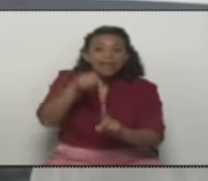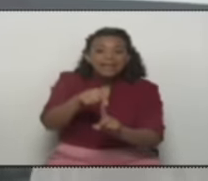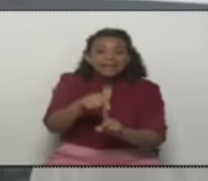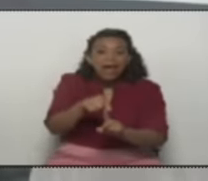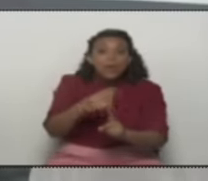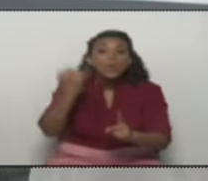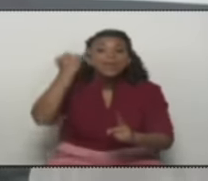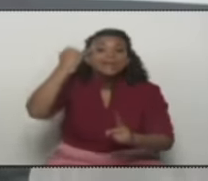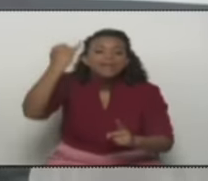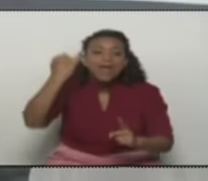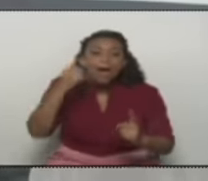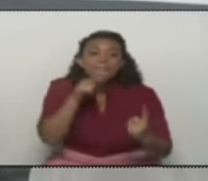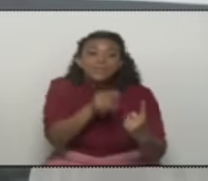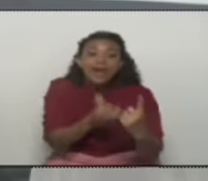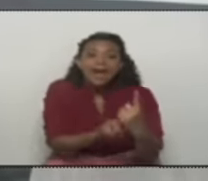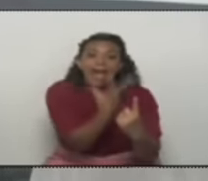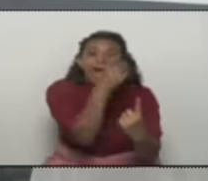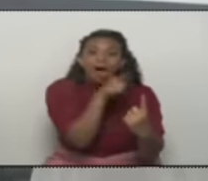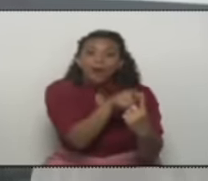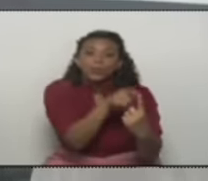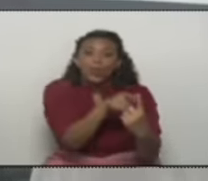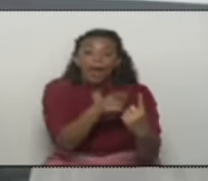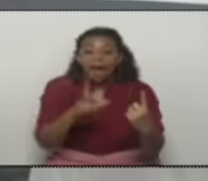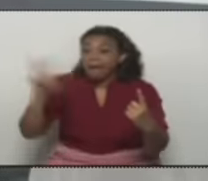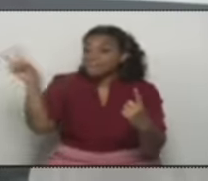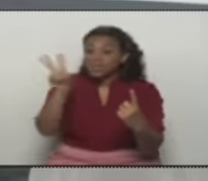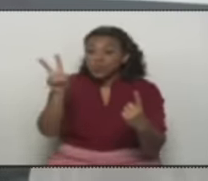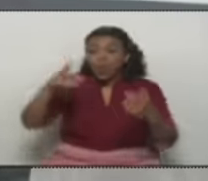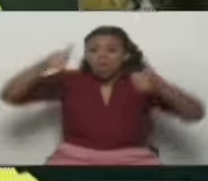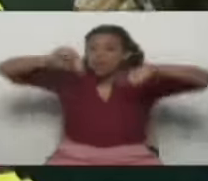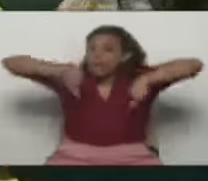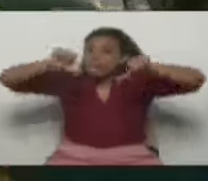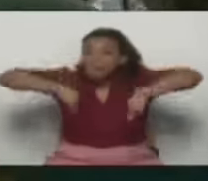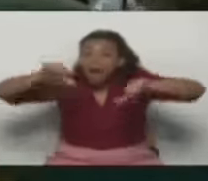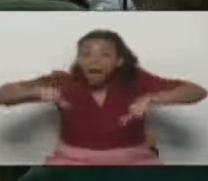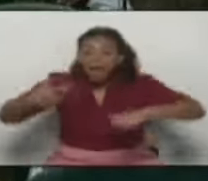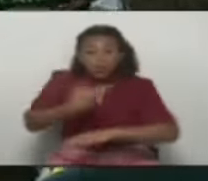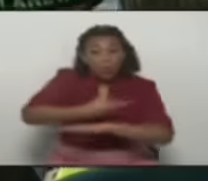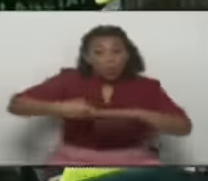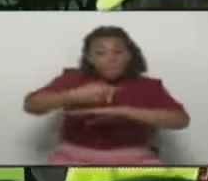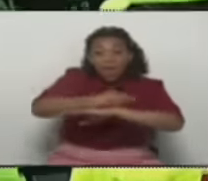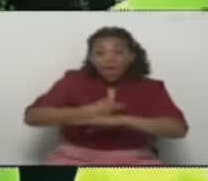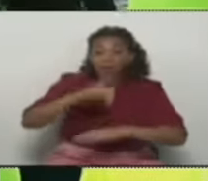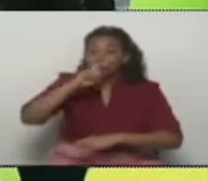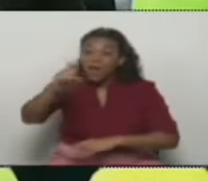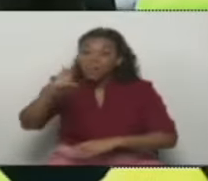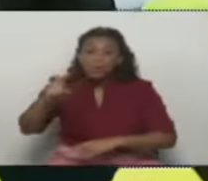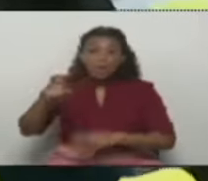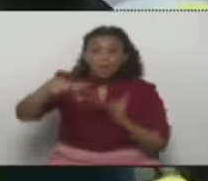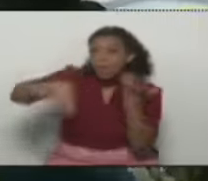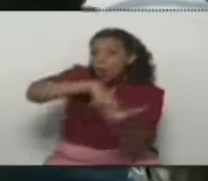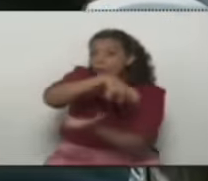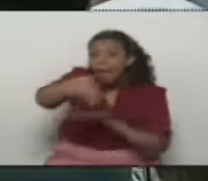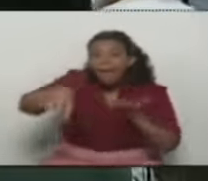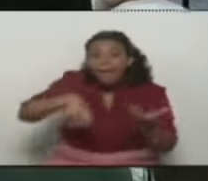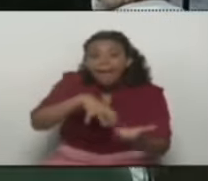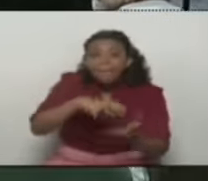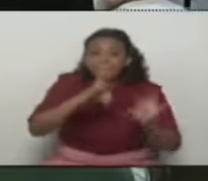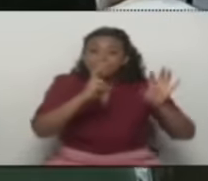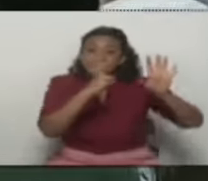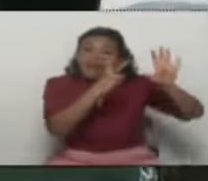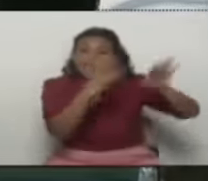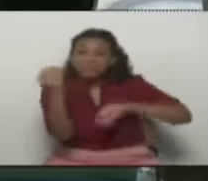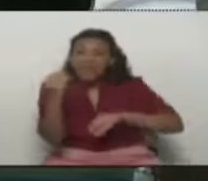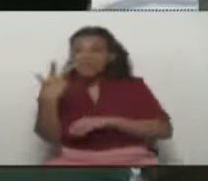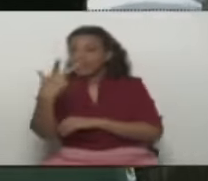sea, ¿qué percepción fue la que crearon? Que el país estaba en la ruina, que el gobierno estaba a punto de perder las elecciones 70-30, lo que se llama